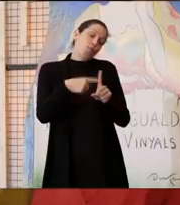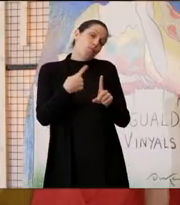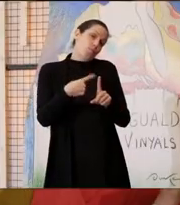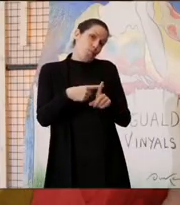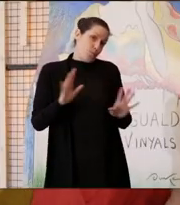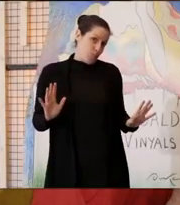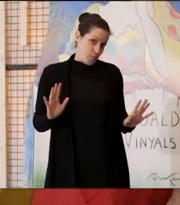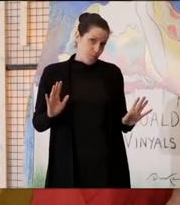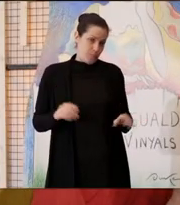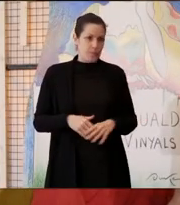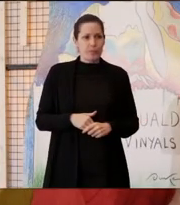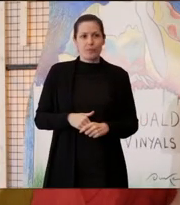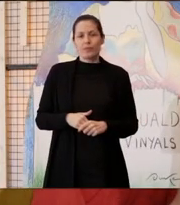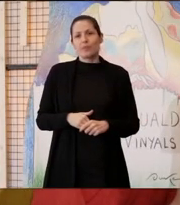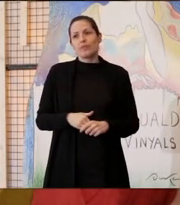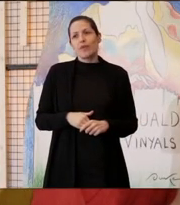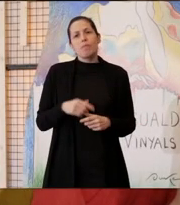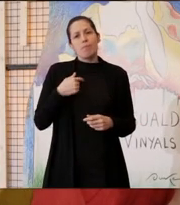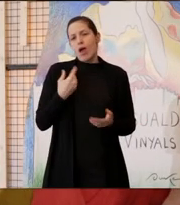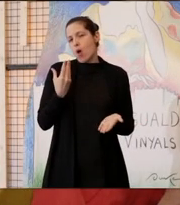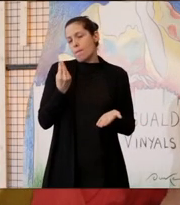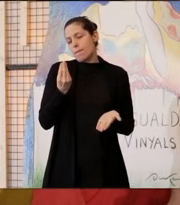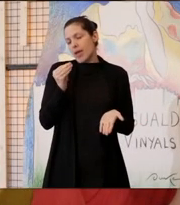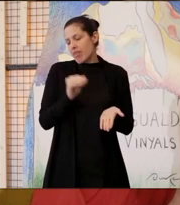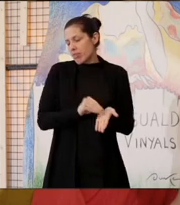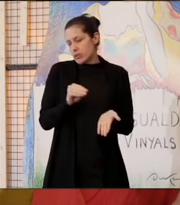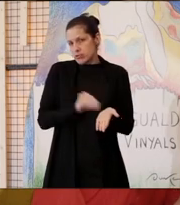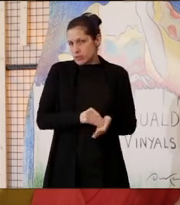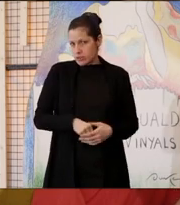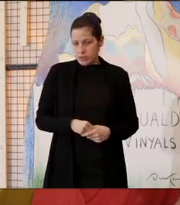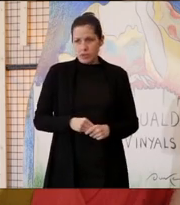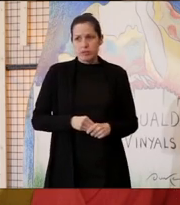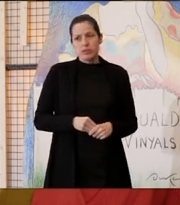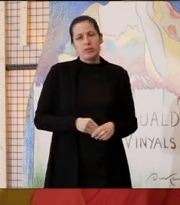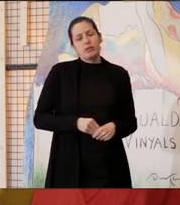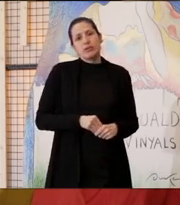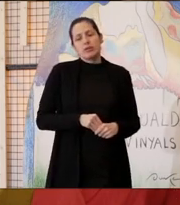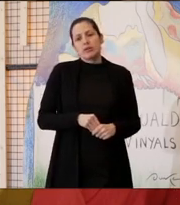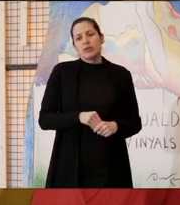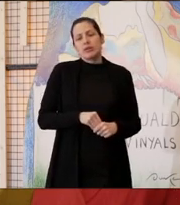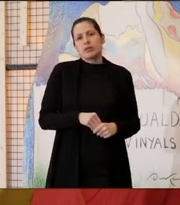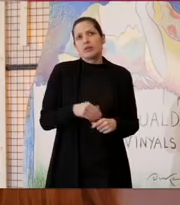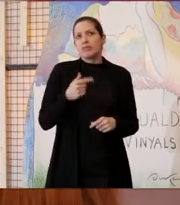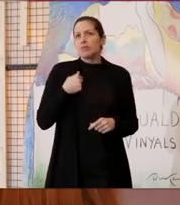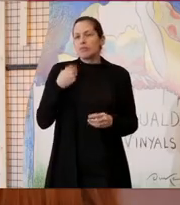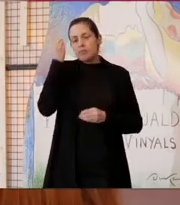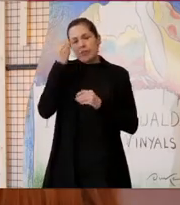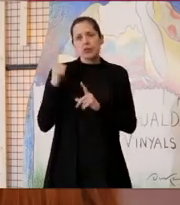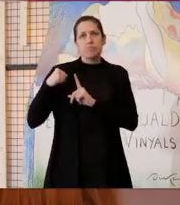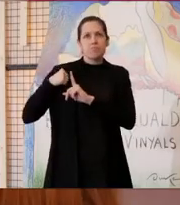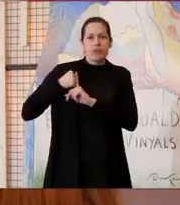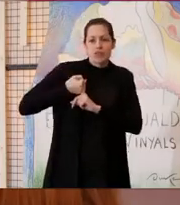pero sí en muchas ocasiones no en pensado en que tanta presión